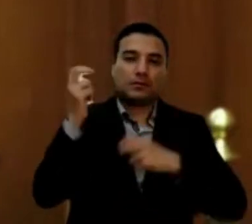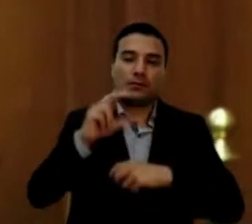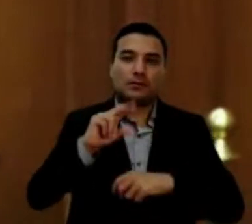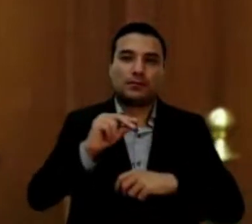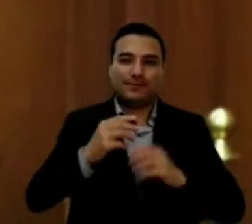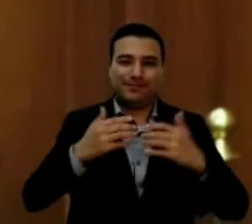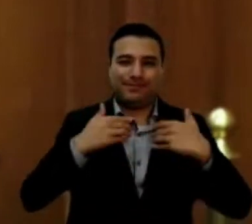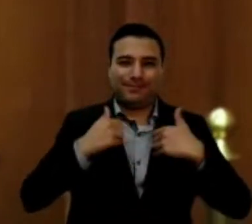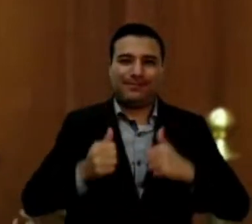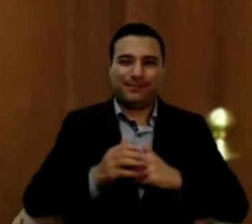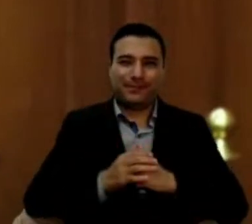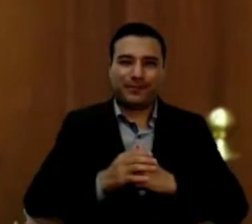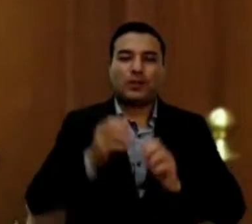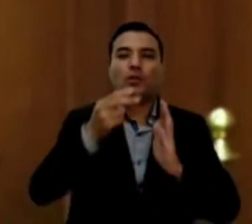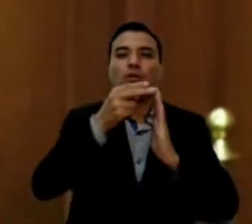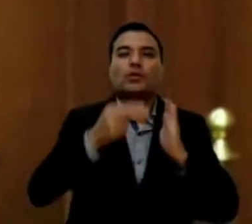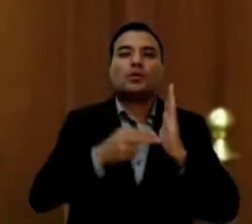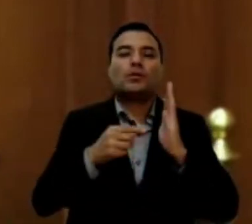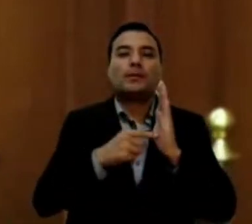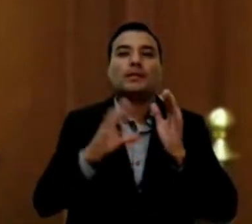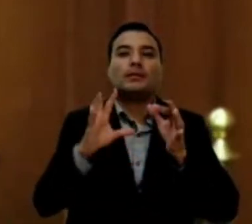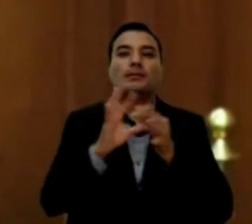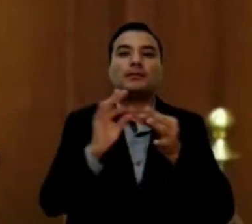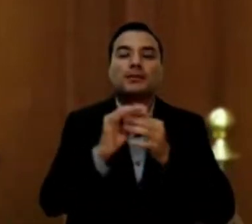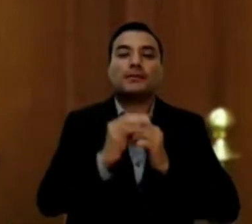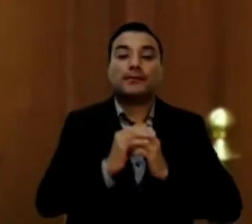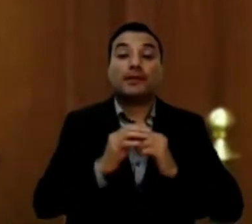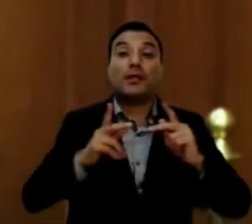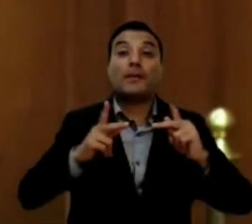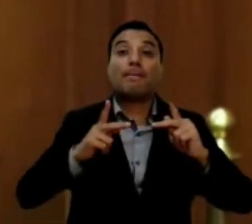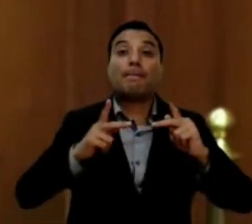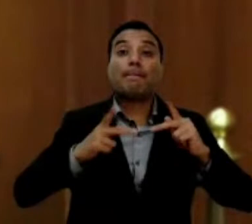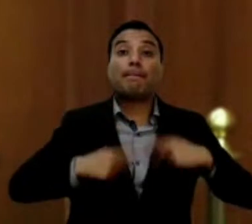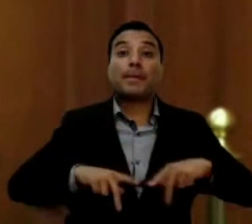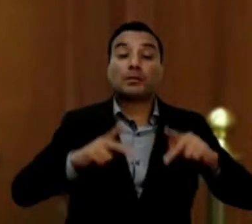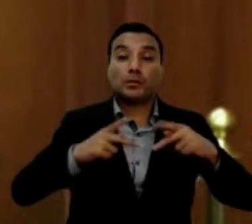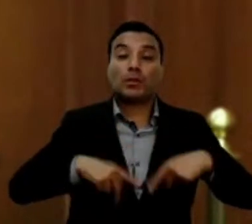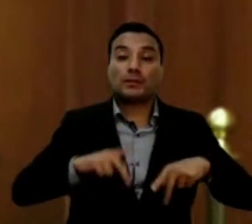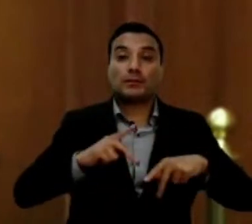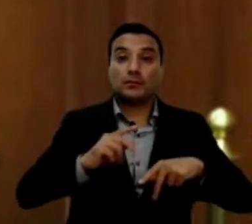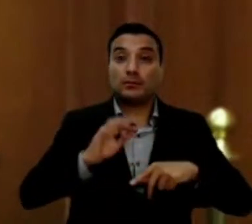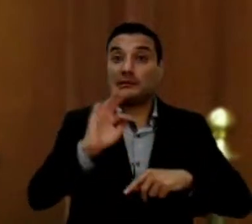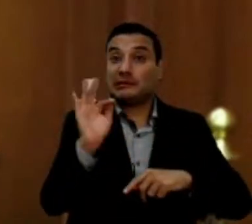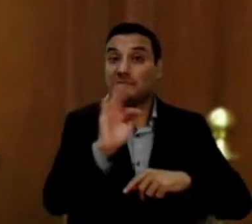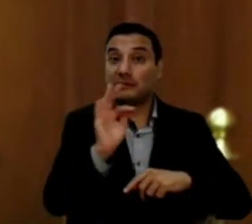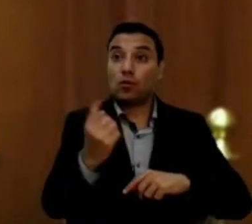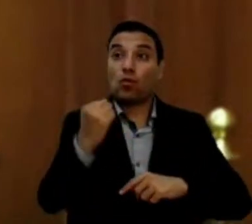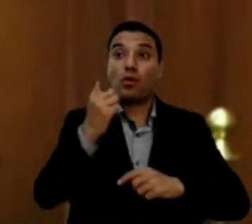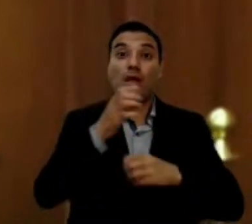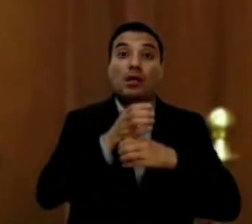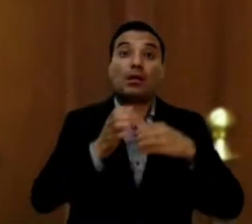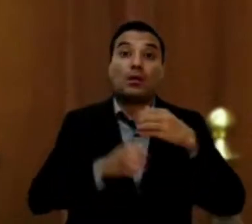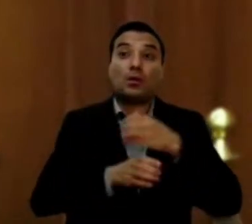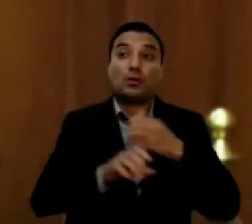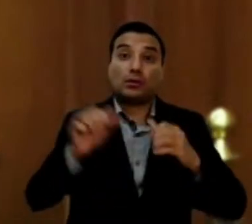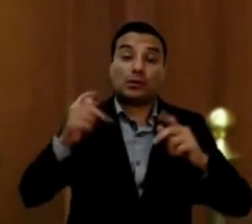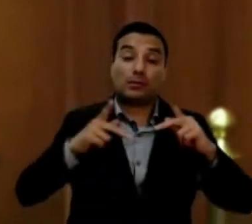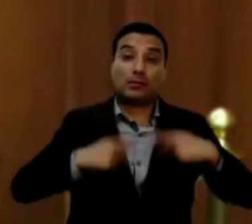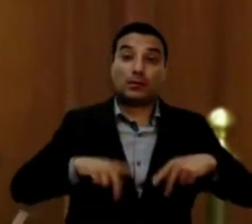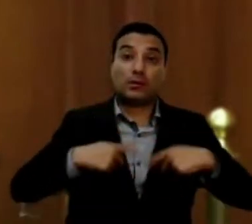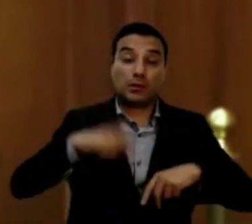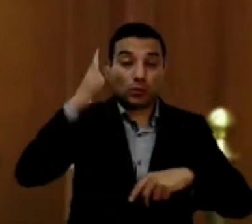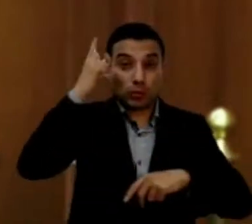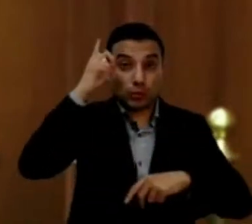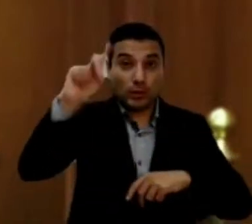la hipótesis normativa del delito de robo, en forma genérica, describe la apropiación de un bien ajeno, mueble sin derecho